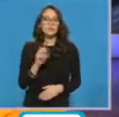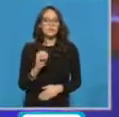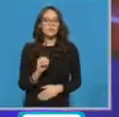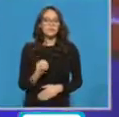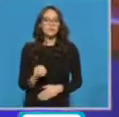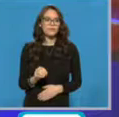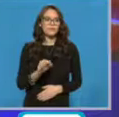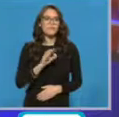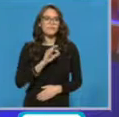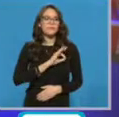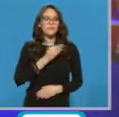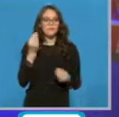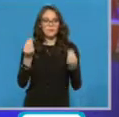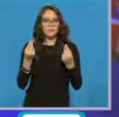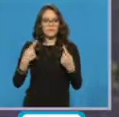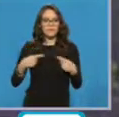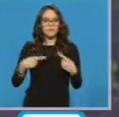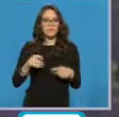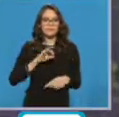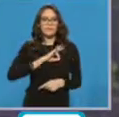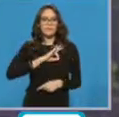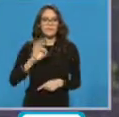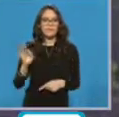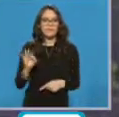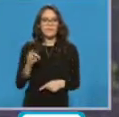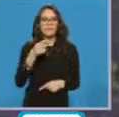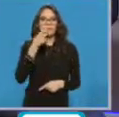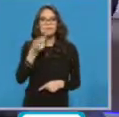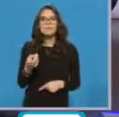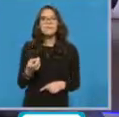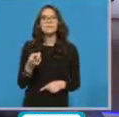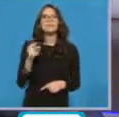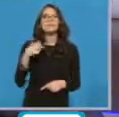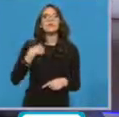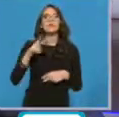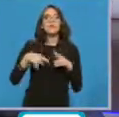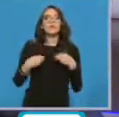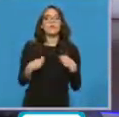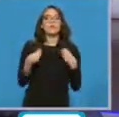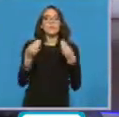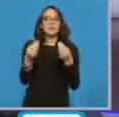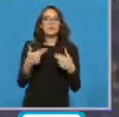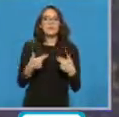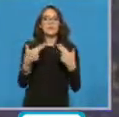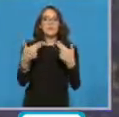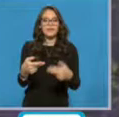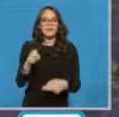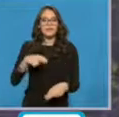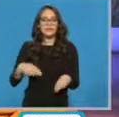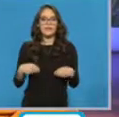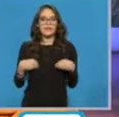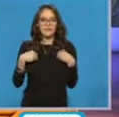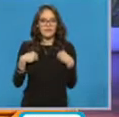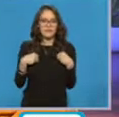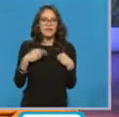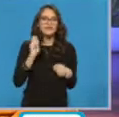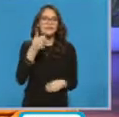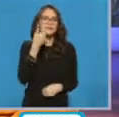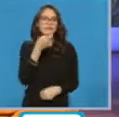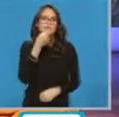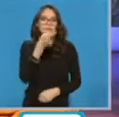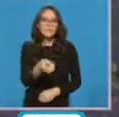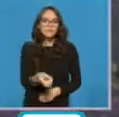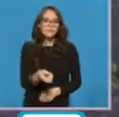bien. Muchas personas hablan de voy a heredar en vida. No sé si han escuchado. Yo voy a heredar en vida. No, no quiero dejar un testamento, voy a heredar en vida. El término